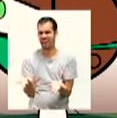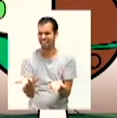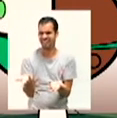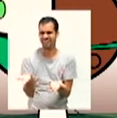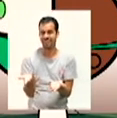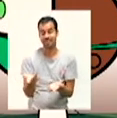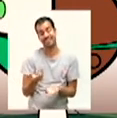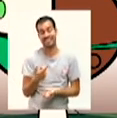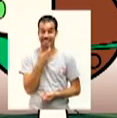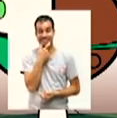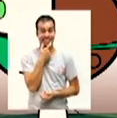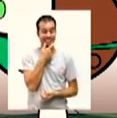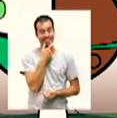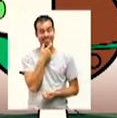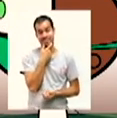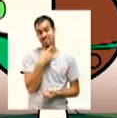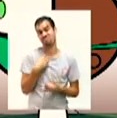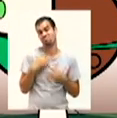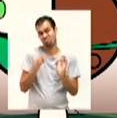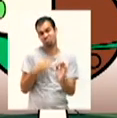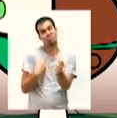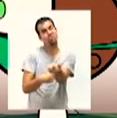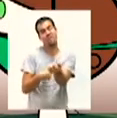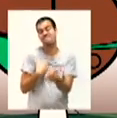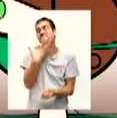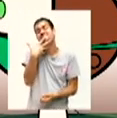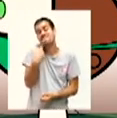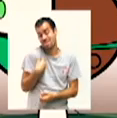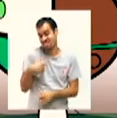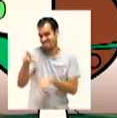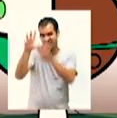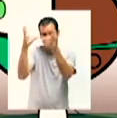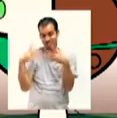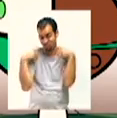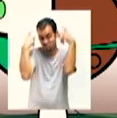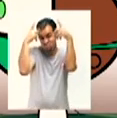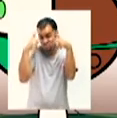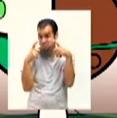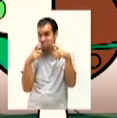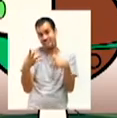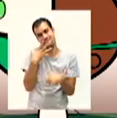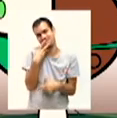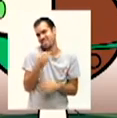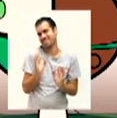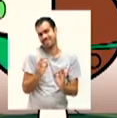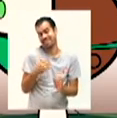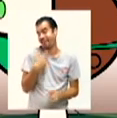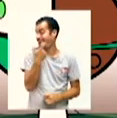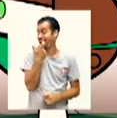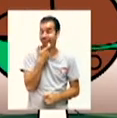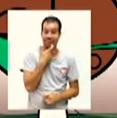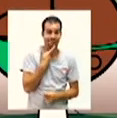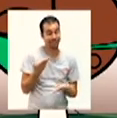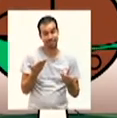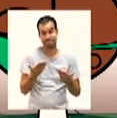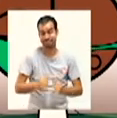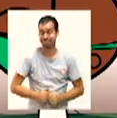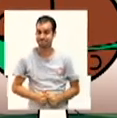exagerado. Jeje, es que siempre me gustó este disfraz de cosmonauta.